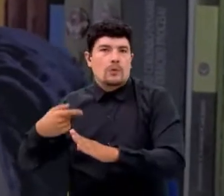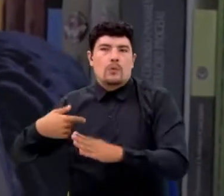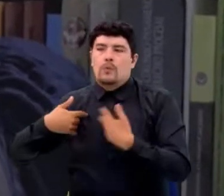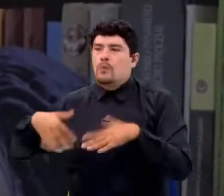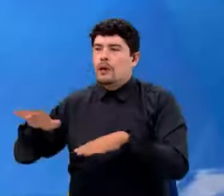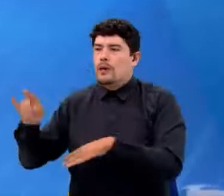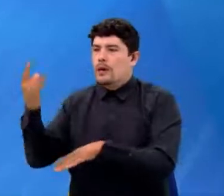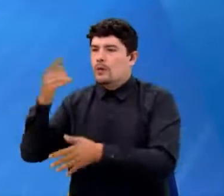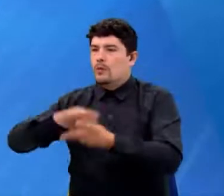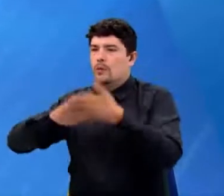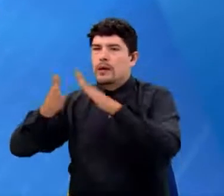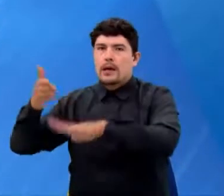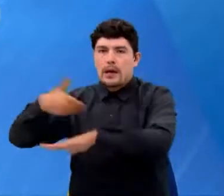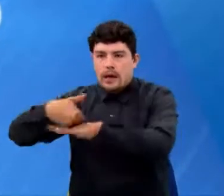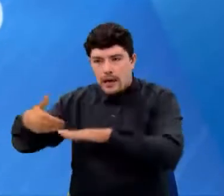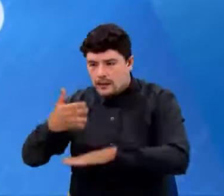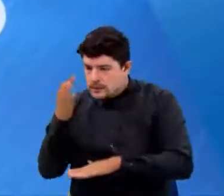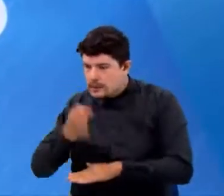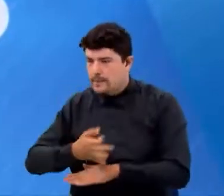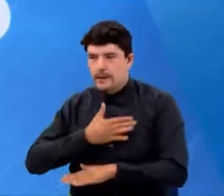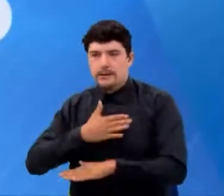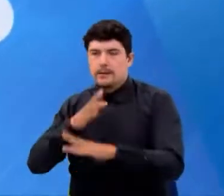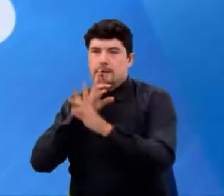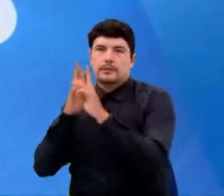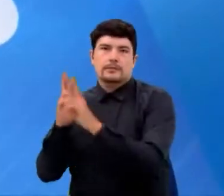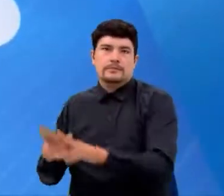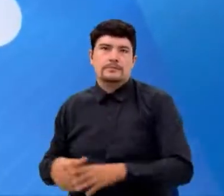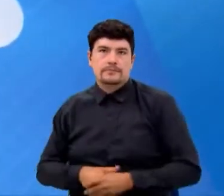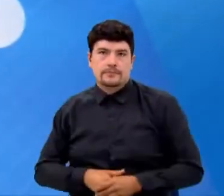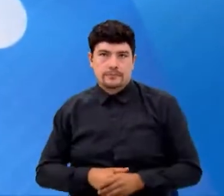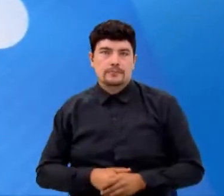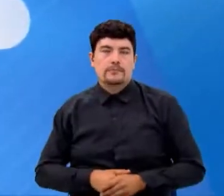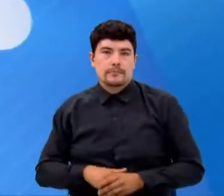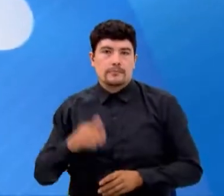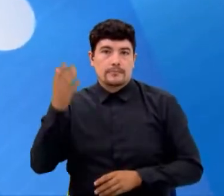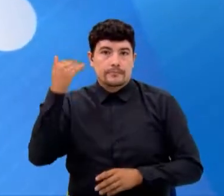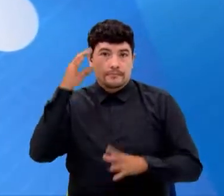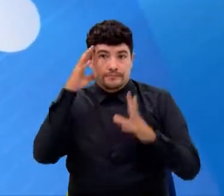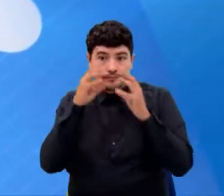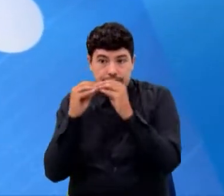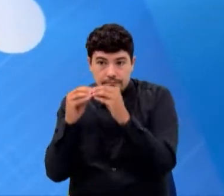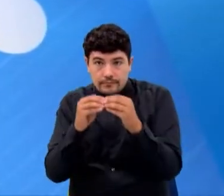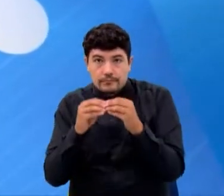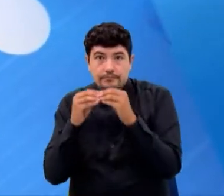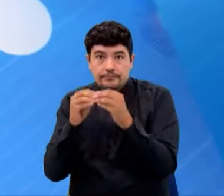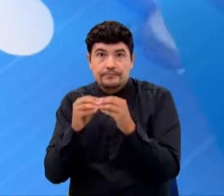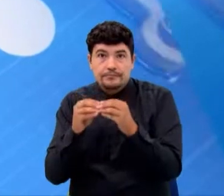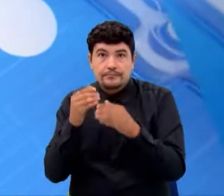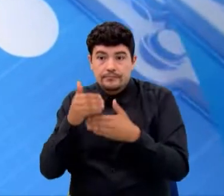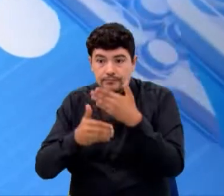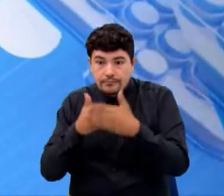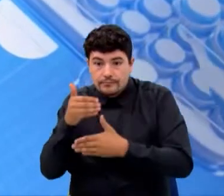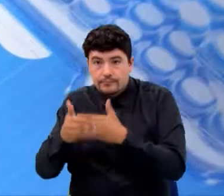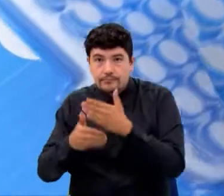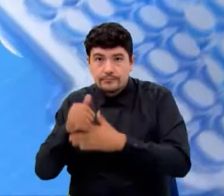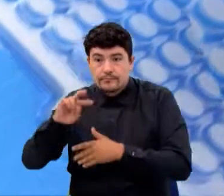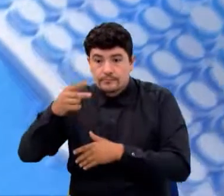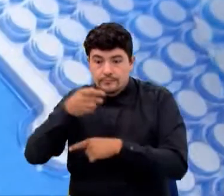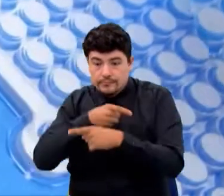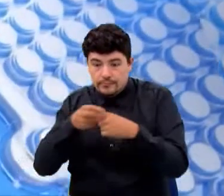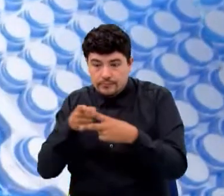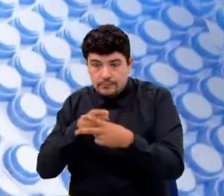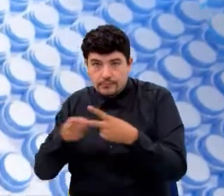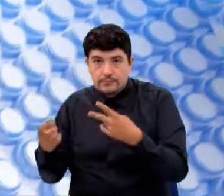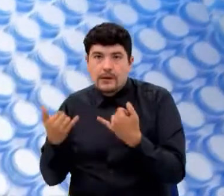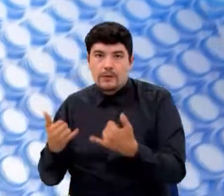de Versalles. Posteriormente, en medio del proceso, ofrecimos en conciliación extrajudicial y judicial durante estas segundas semanas